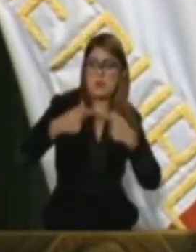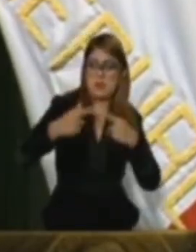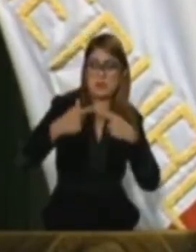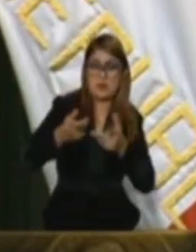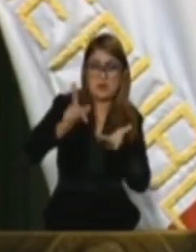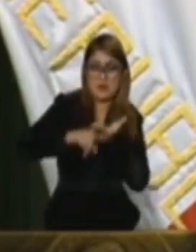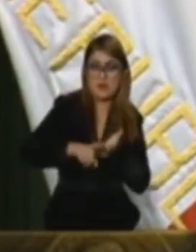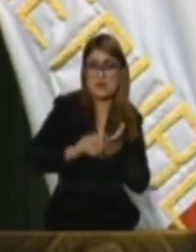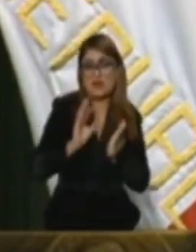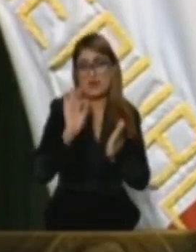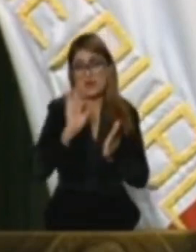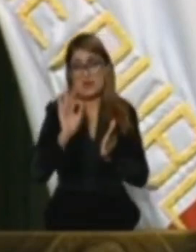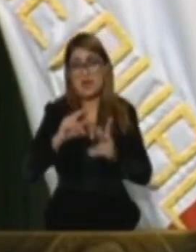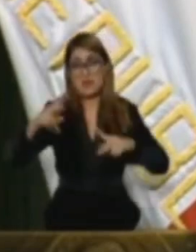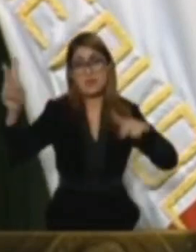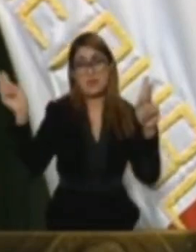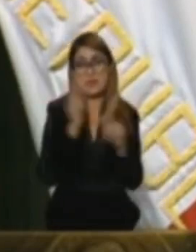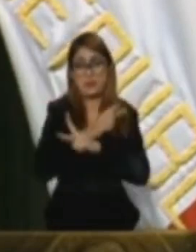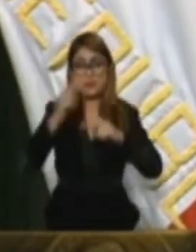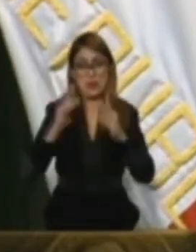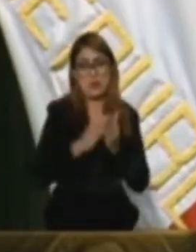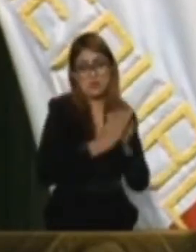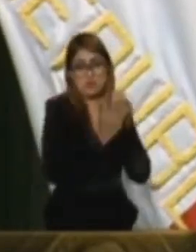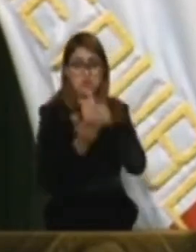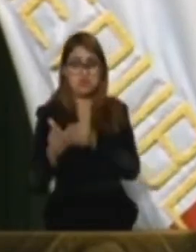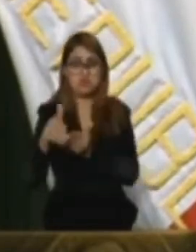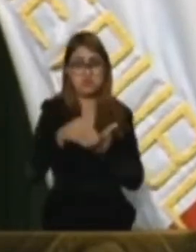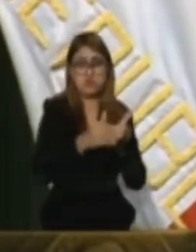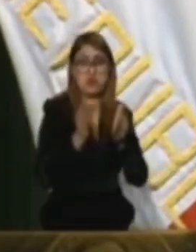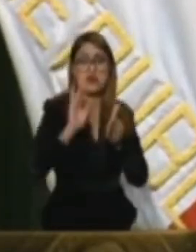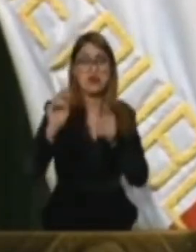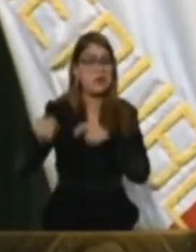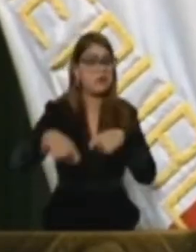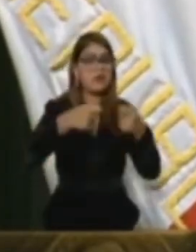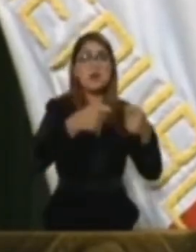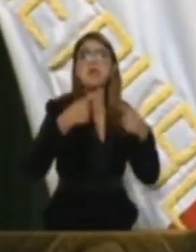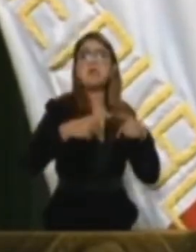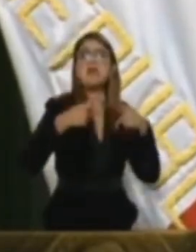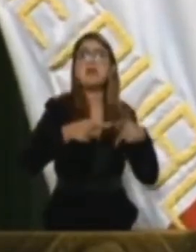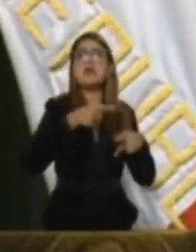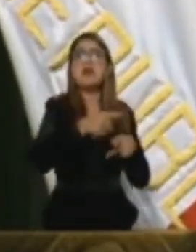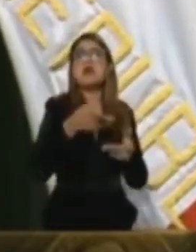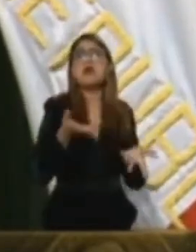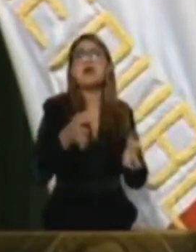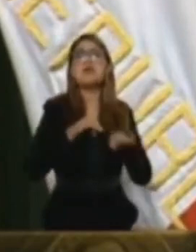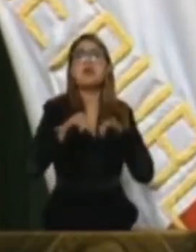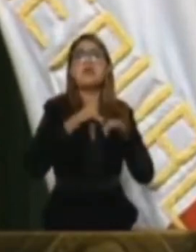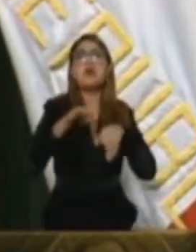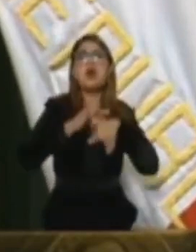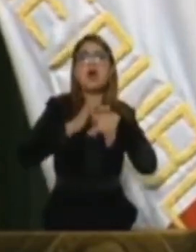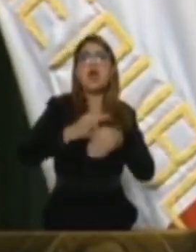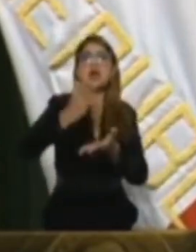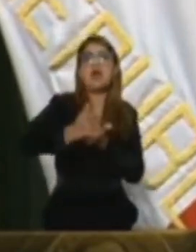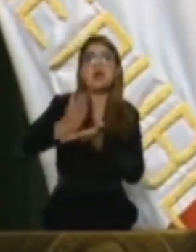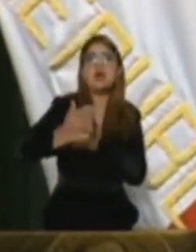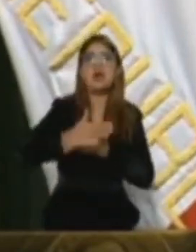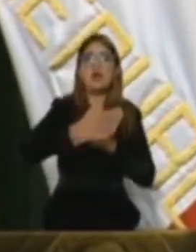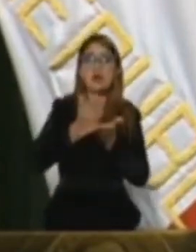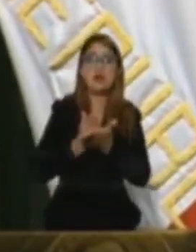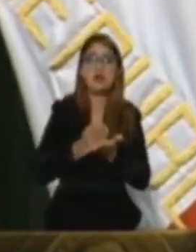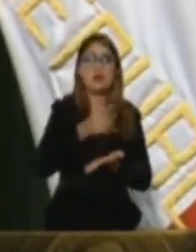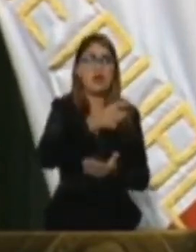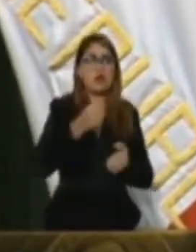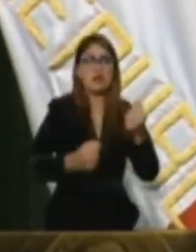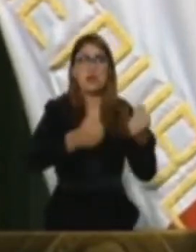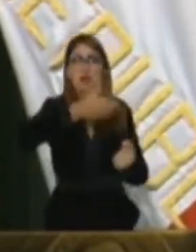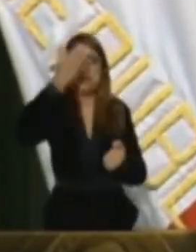violenta tempestad y en un mar proceloso nombrara piloto a un carnicero que sin ningún conocimiento náutico navegara por primera vez